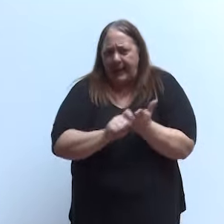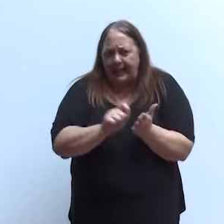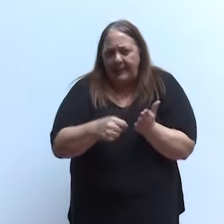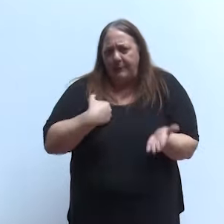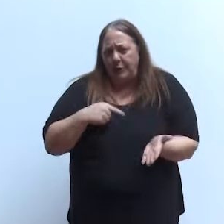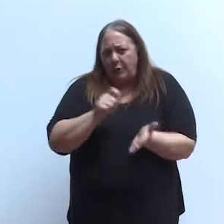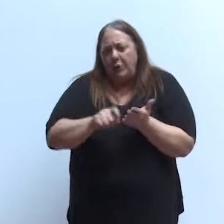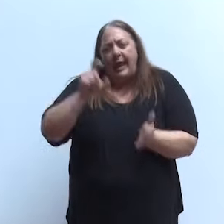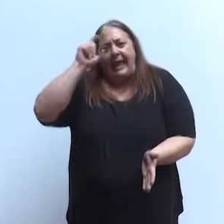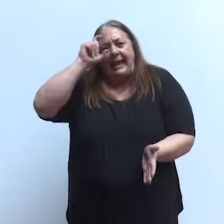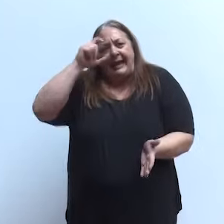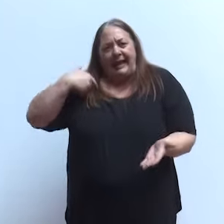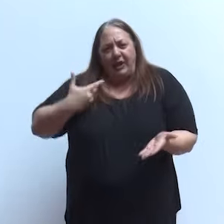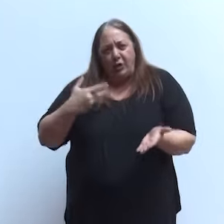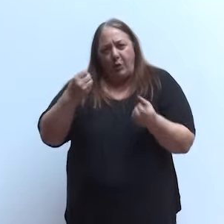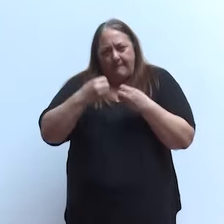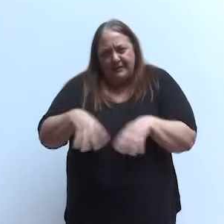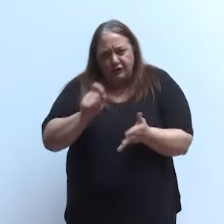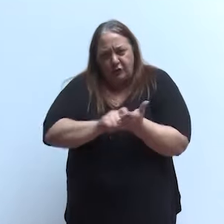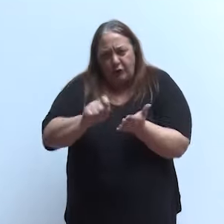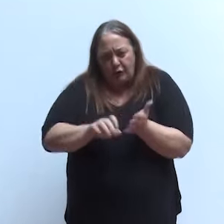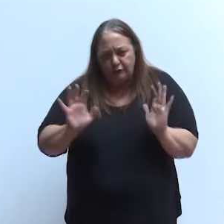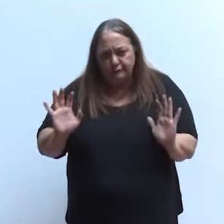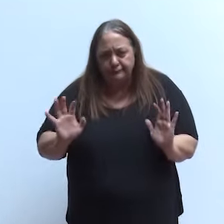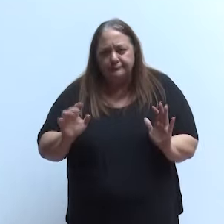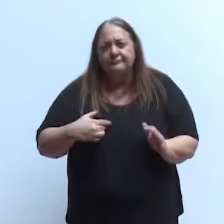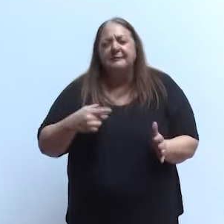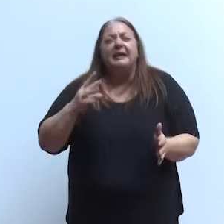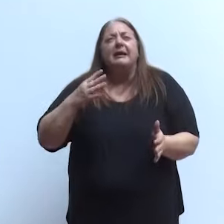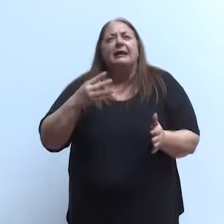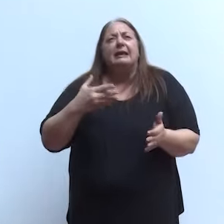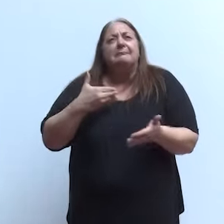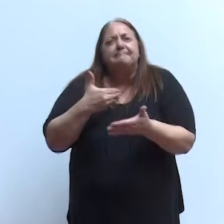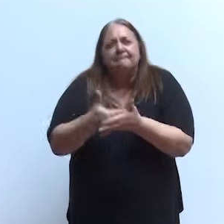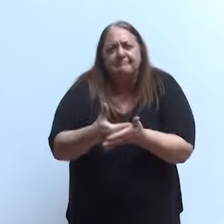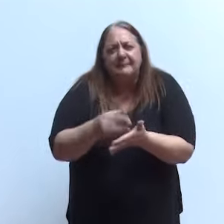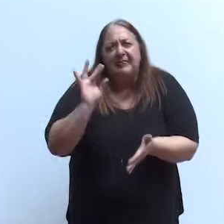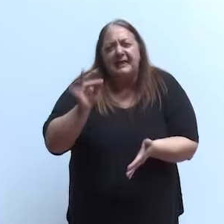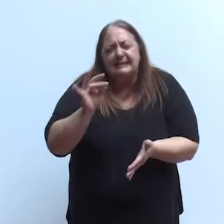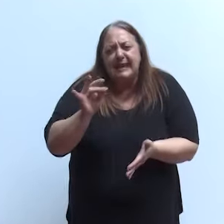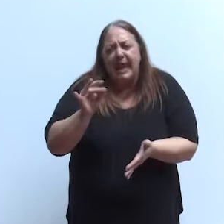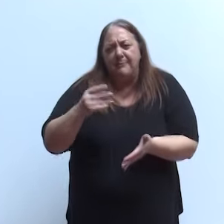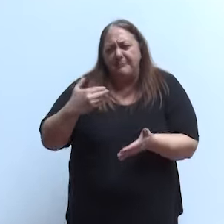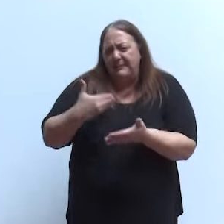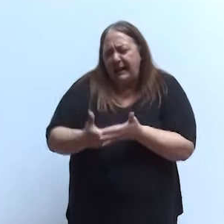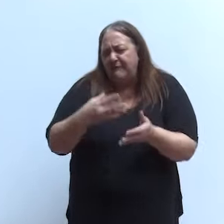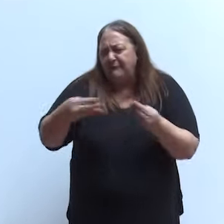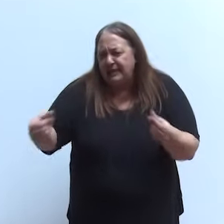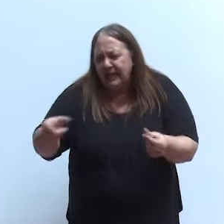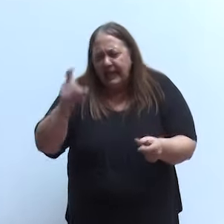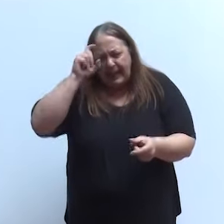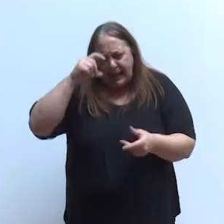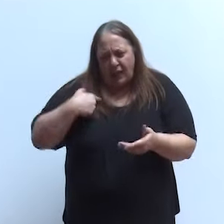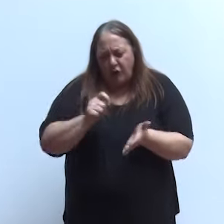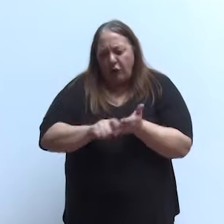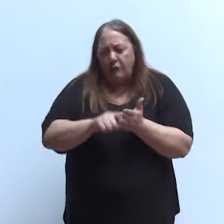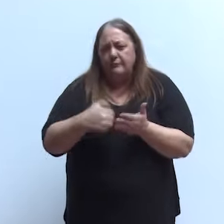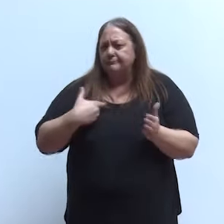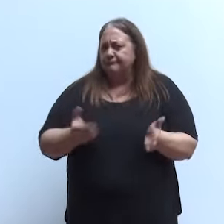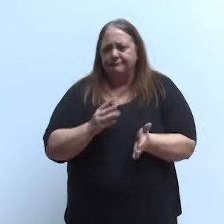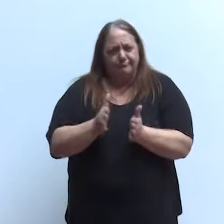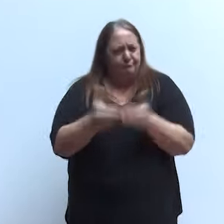enero eh fines de diciembre y enero de este año así eh tratando de sacarlo lo antes